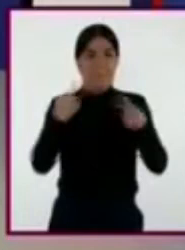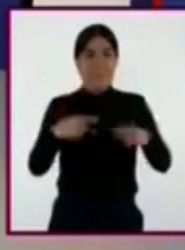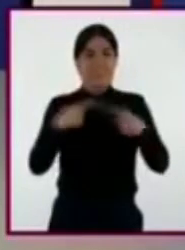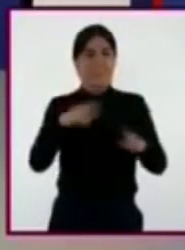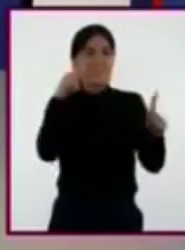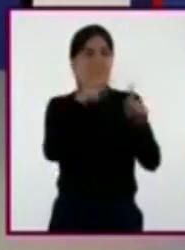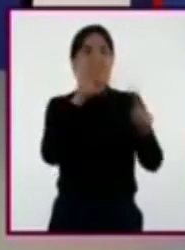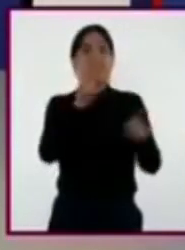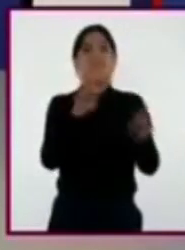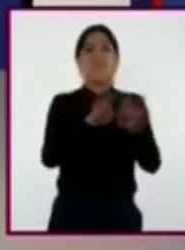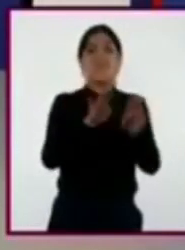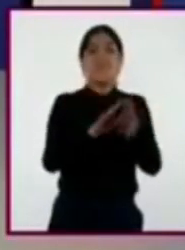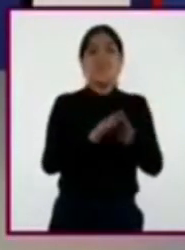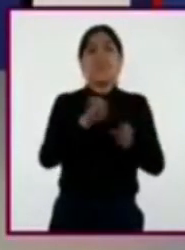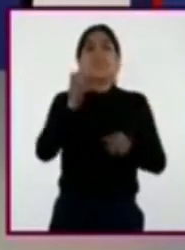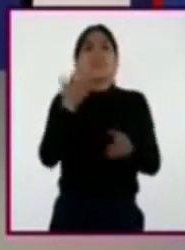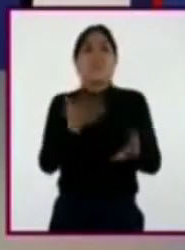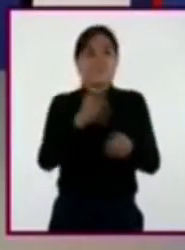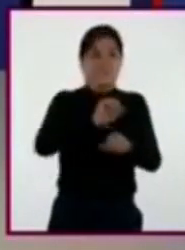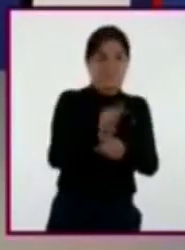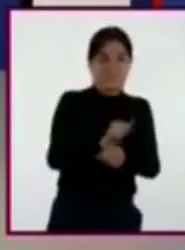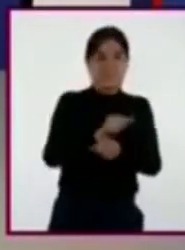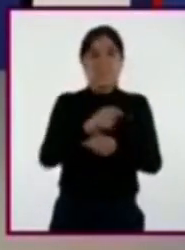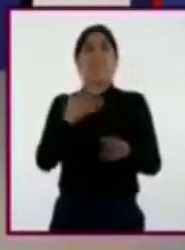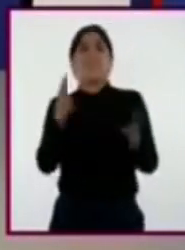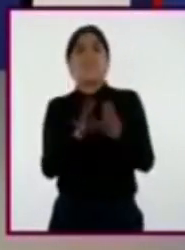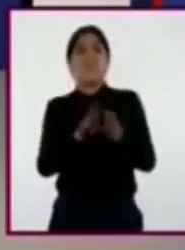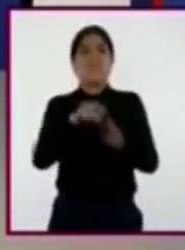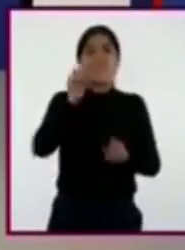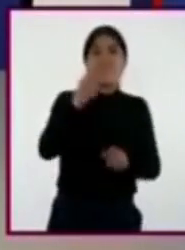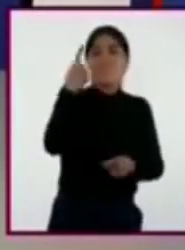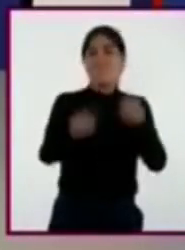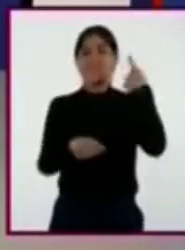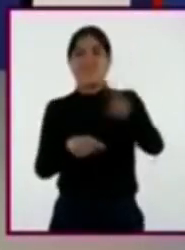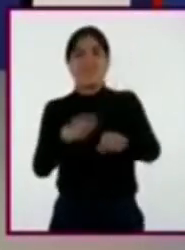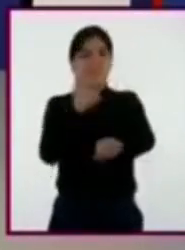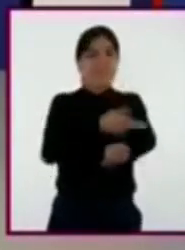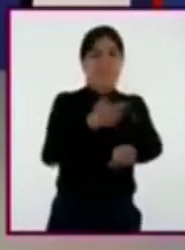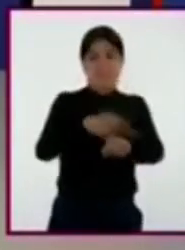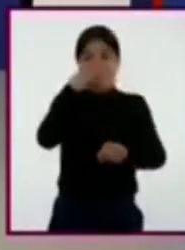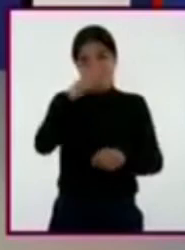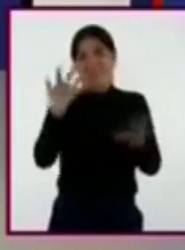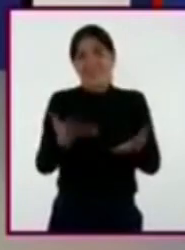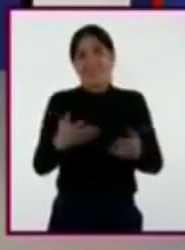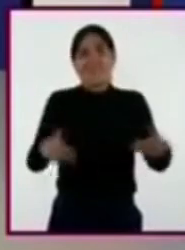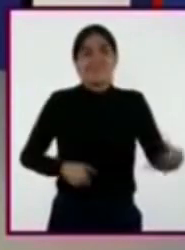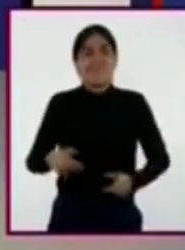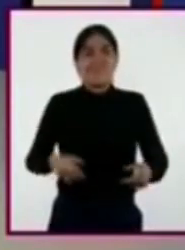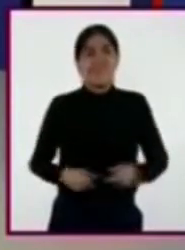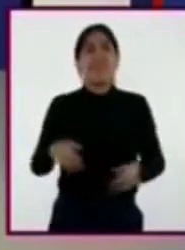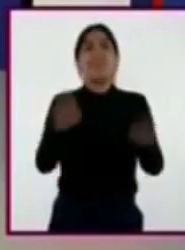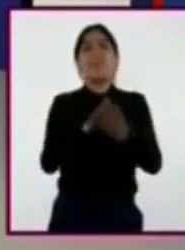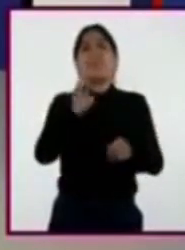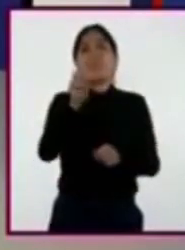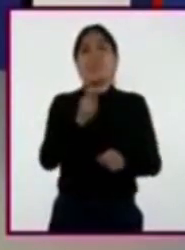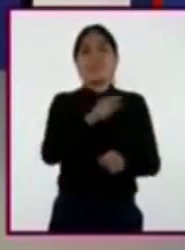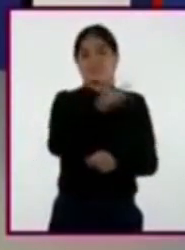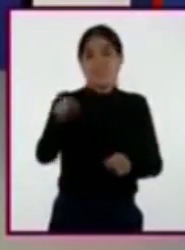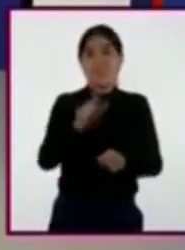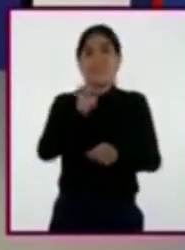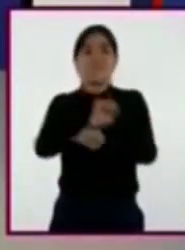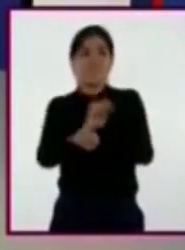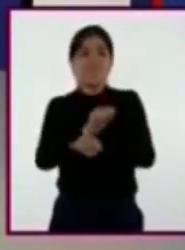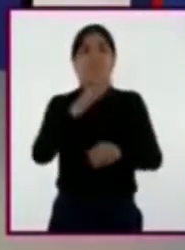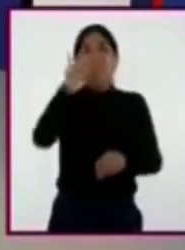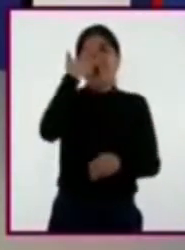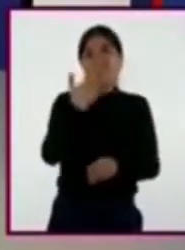actúe, dirija, escriba y realice todo lo que se necesita para una interpretación, lo más común es que haya artistas